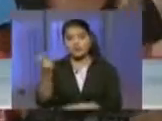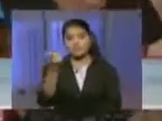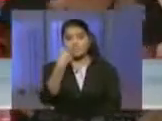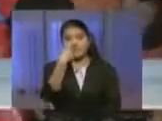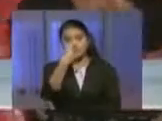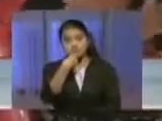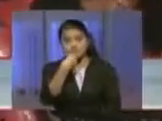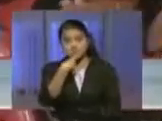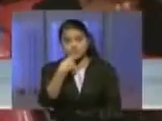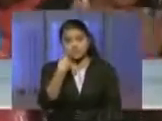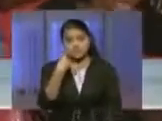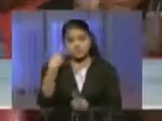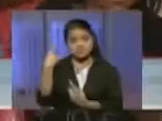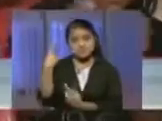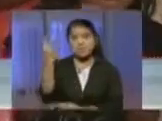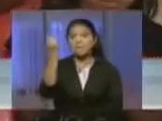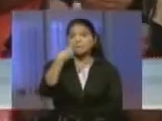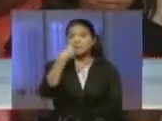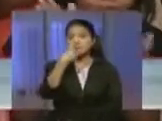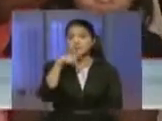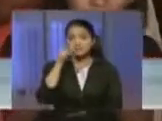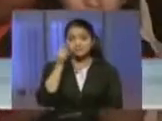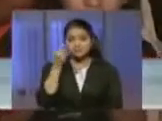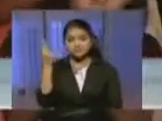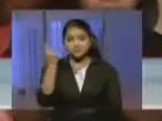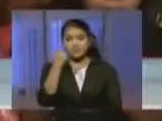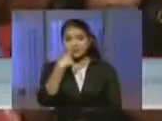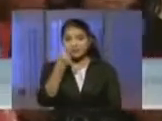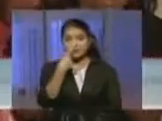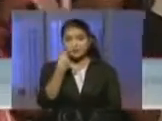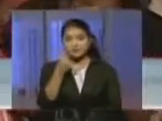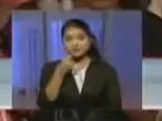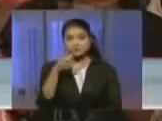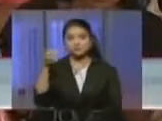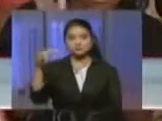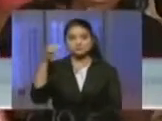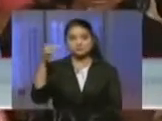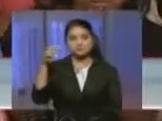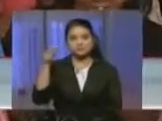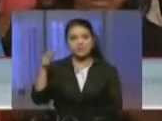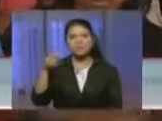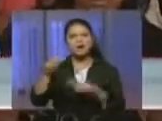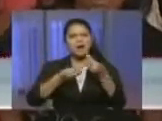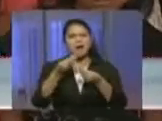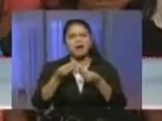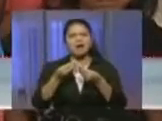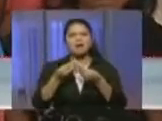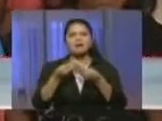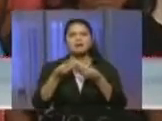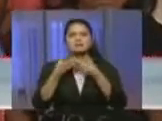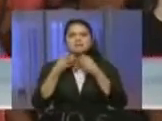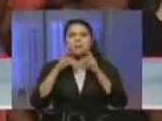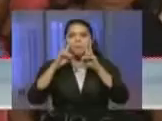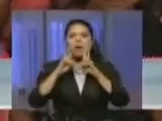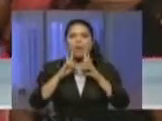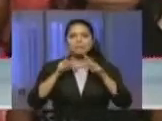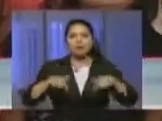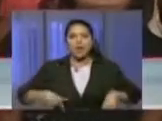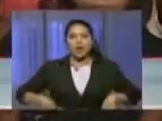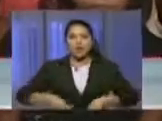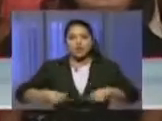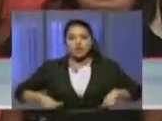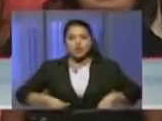medicina y esa medicina para pró para limpiar los riñones que siempre